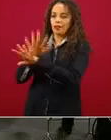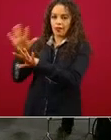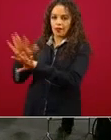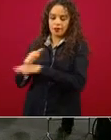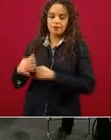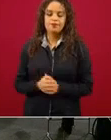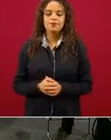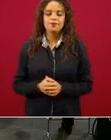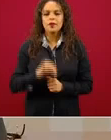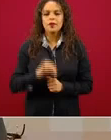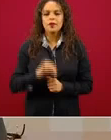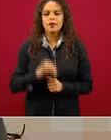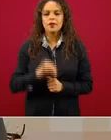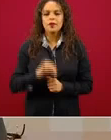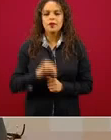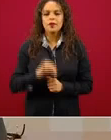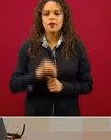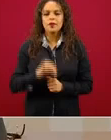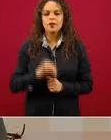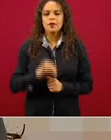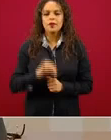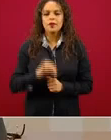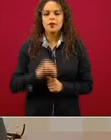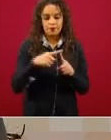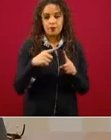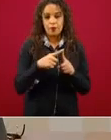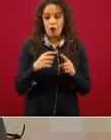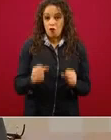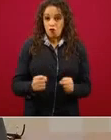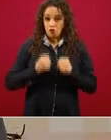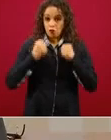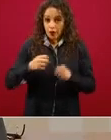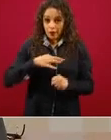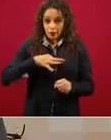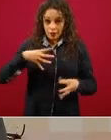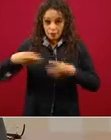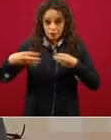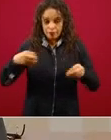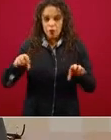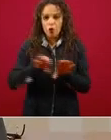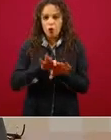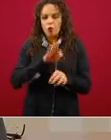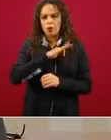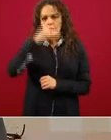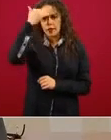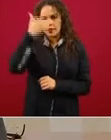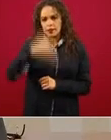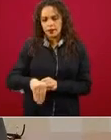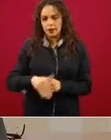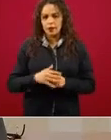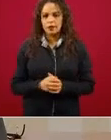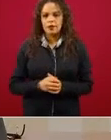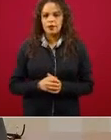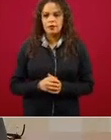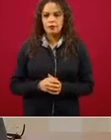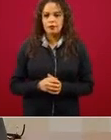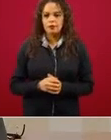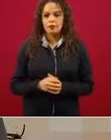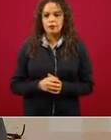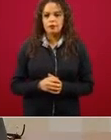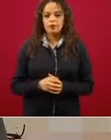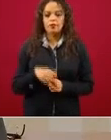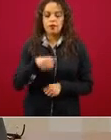son 4. Uno es la intensidad de la epidemia, que se manifiesta por la tendencia que tienen los